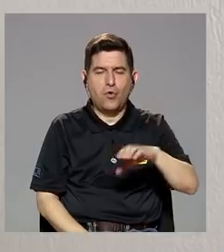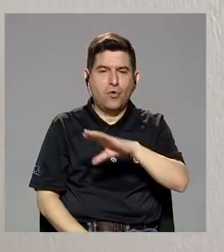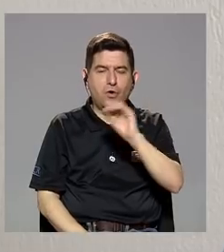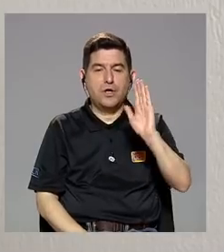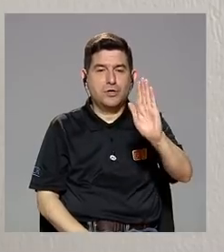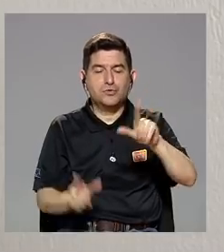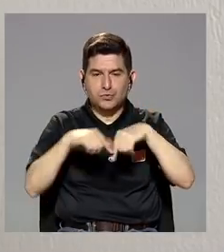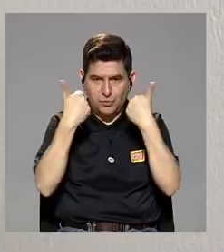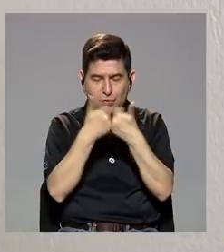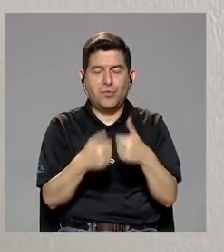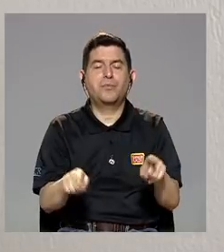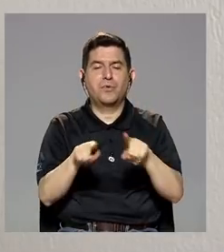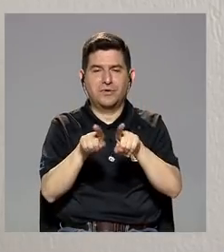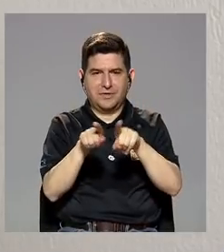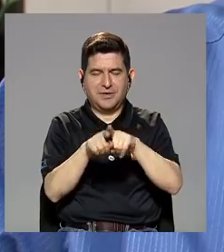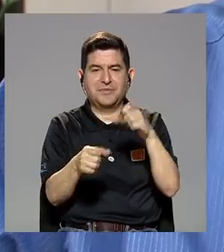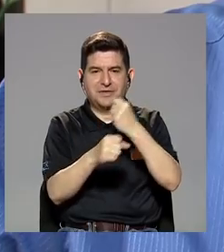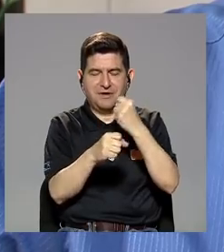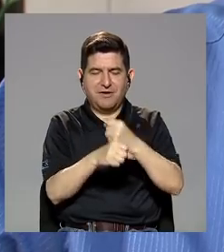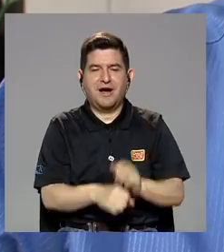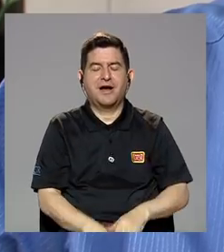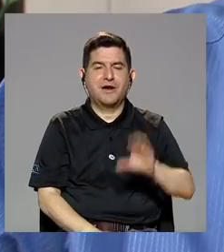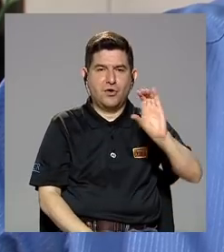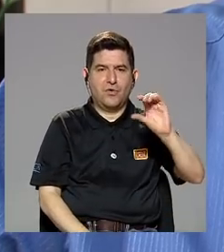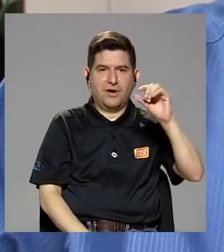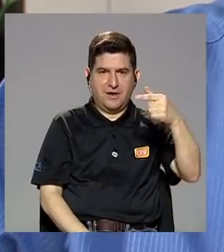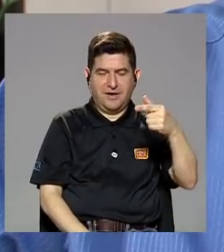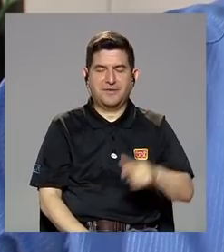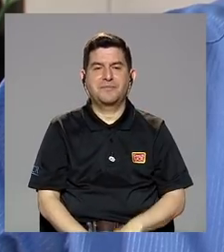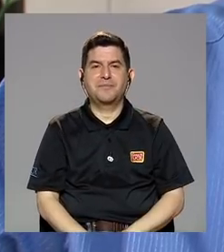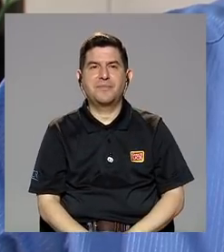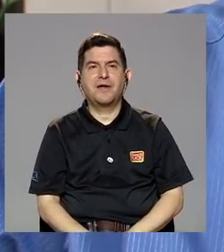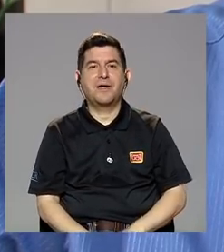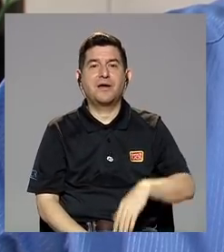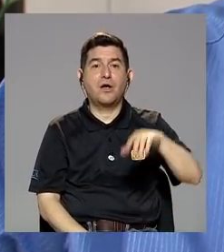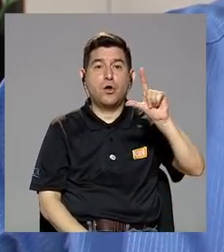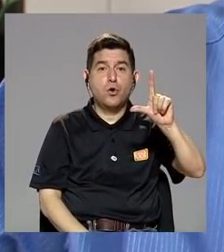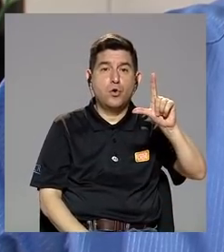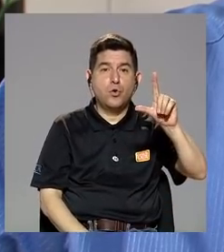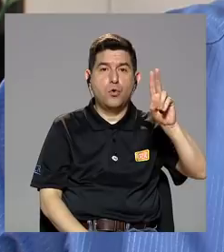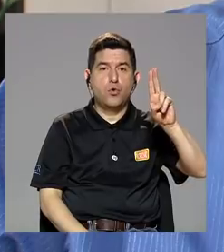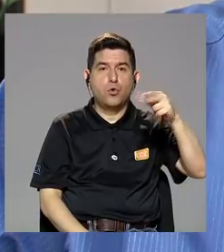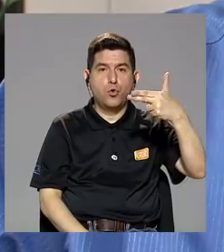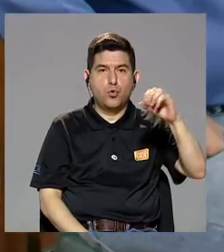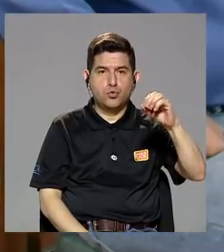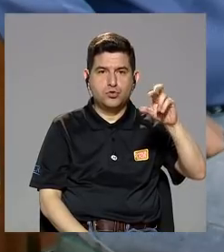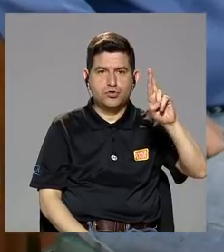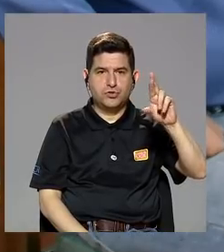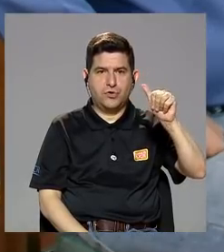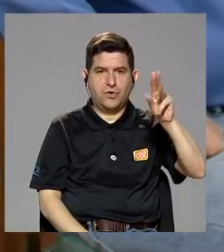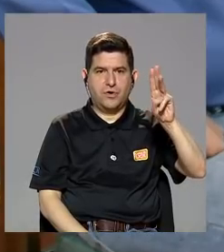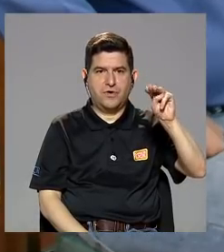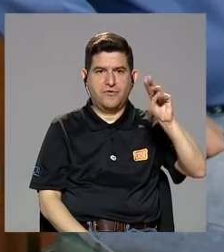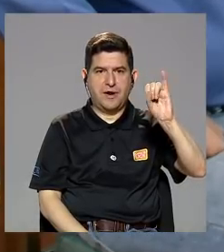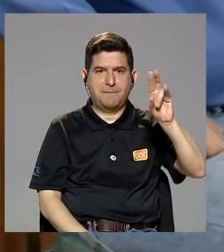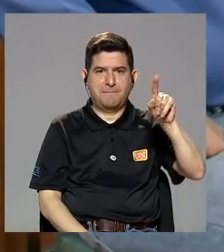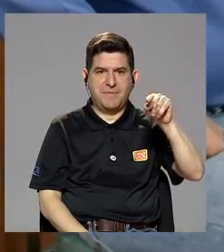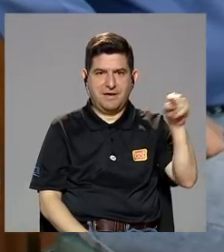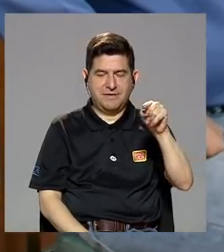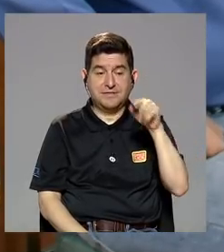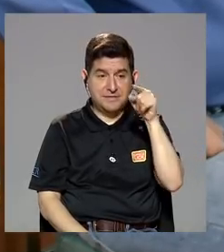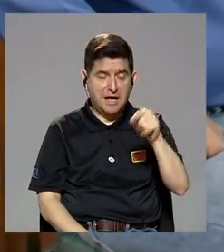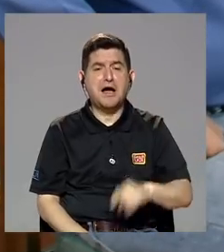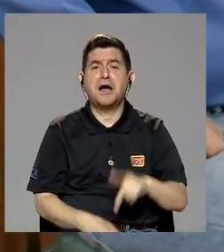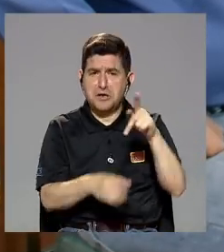casa a trabajar con doña carmen muchas veces estaba luchito ramírez inolvidable el dicho ramírez mucha gente